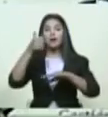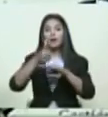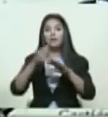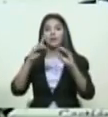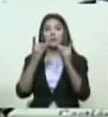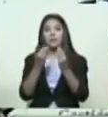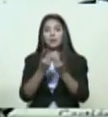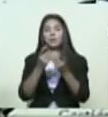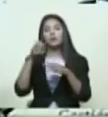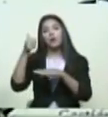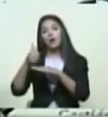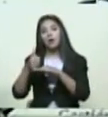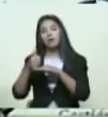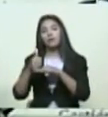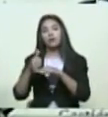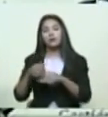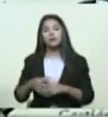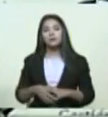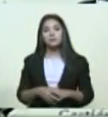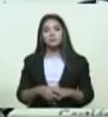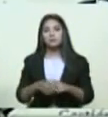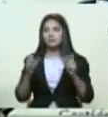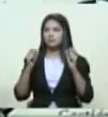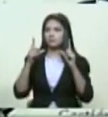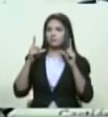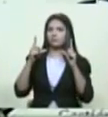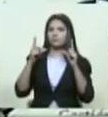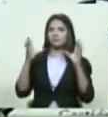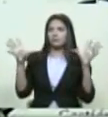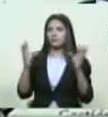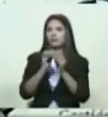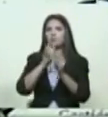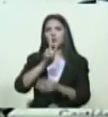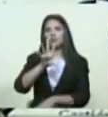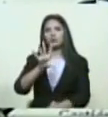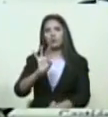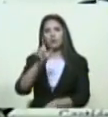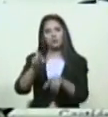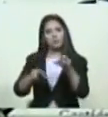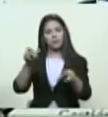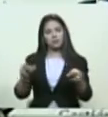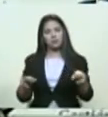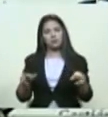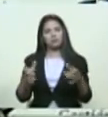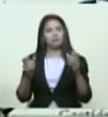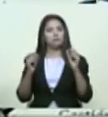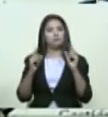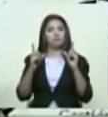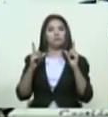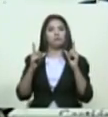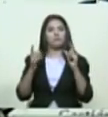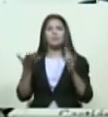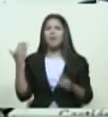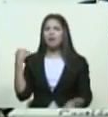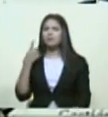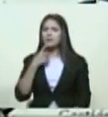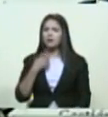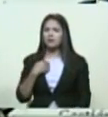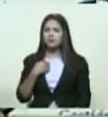jefe de división, la asombrosa cifra llega a 250. A mí se me había dicho,